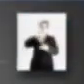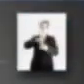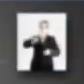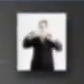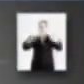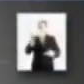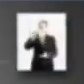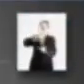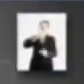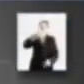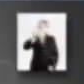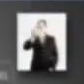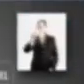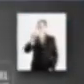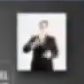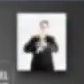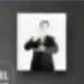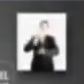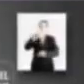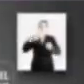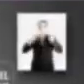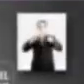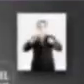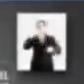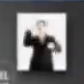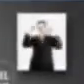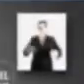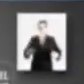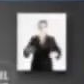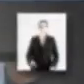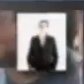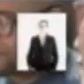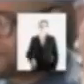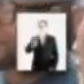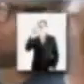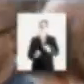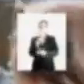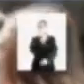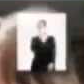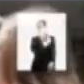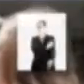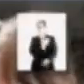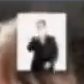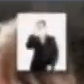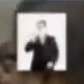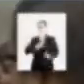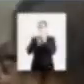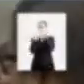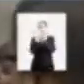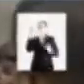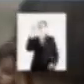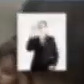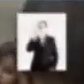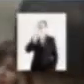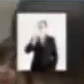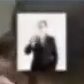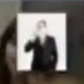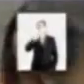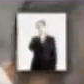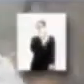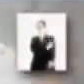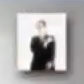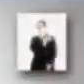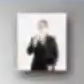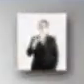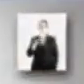Muy rápidamente se produjo el agotamiento de una forma estatal sobre la cual habían cabalgado los gobiernos anteriores y el propio